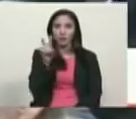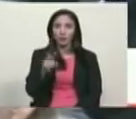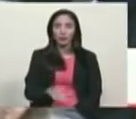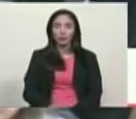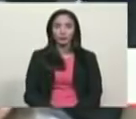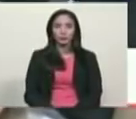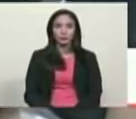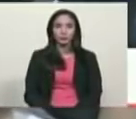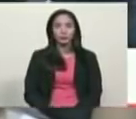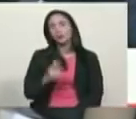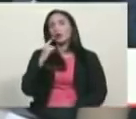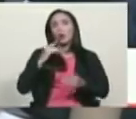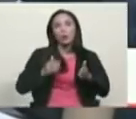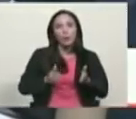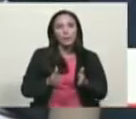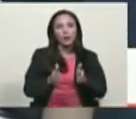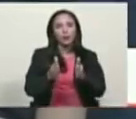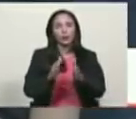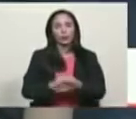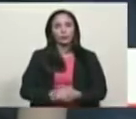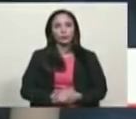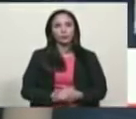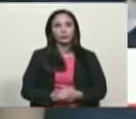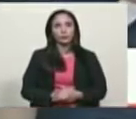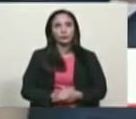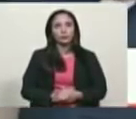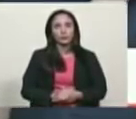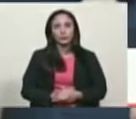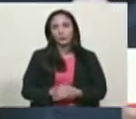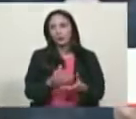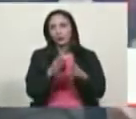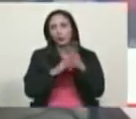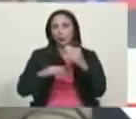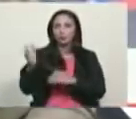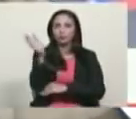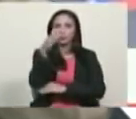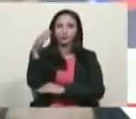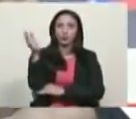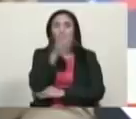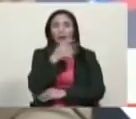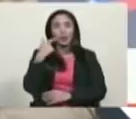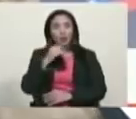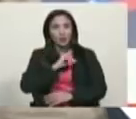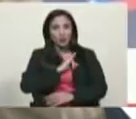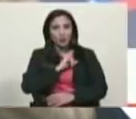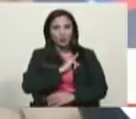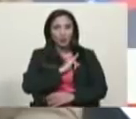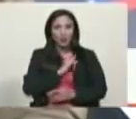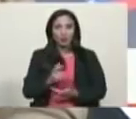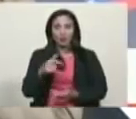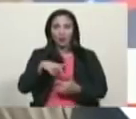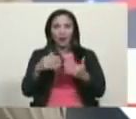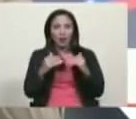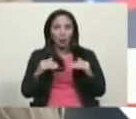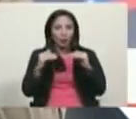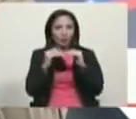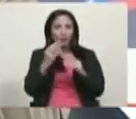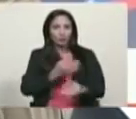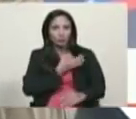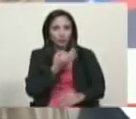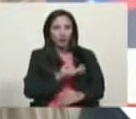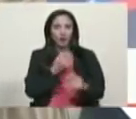que se inició un camino de retoma de las banderas nacionalistas, de justicia, de igualdad social.